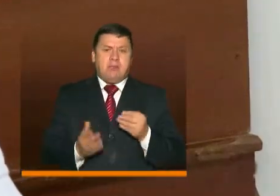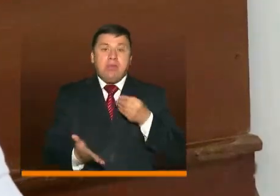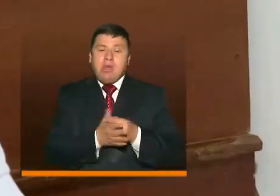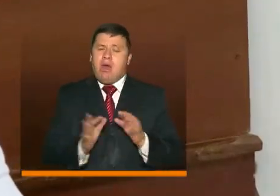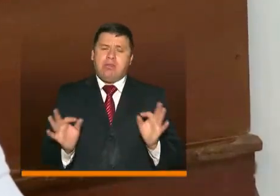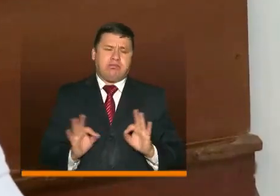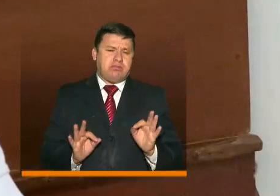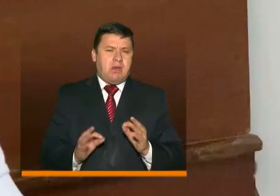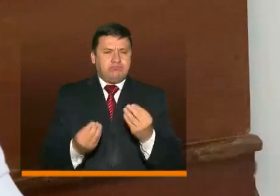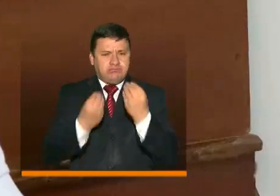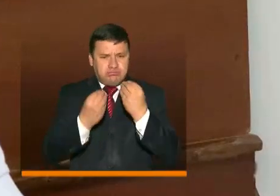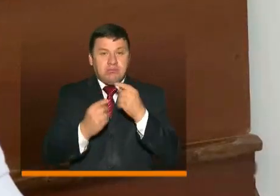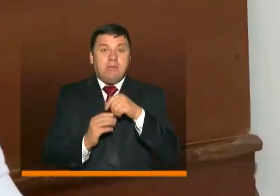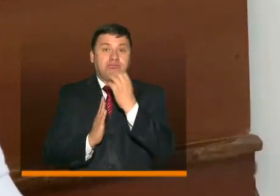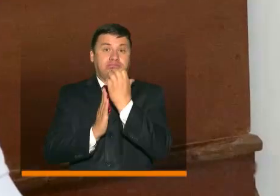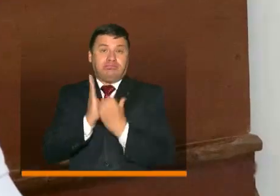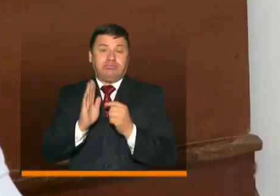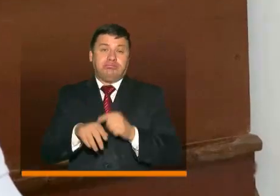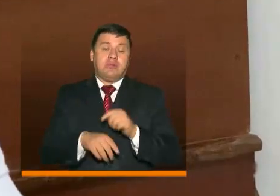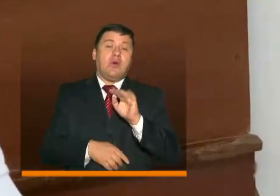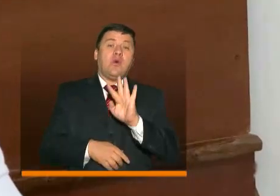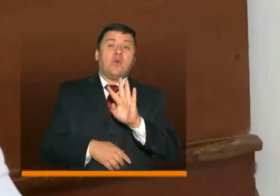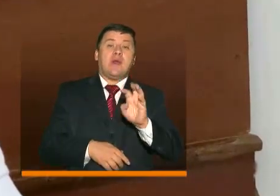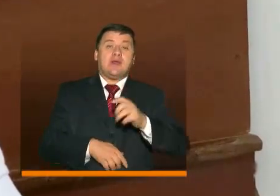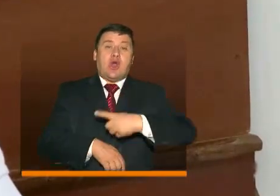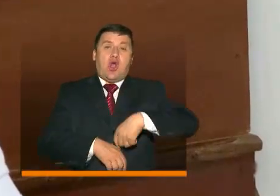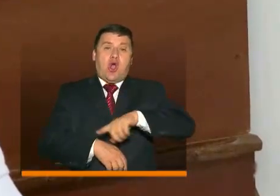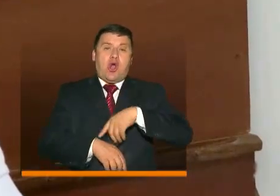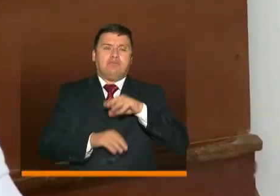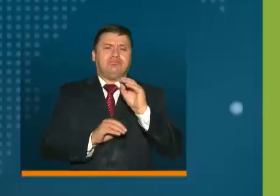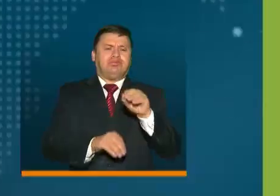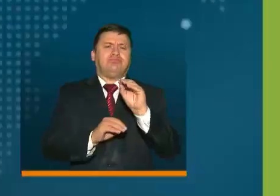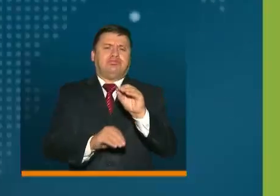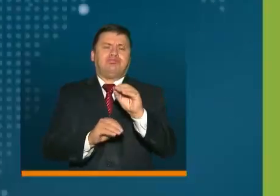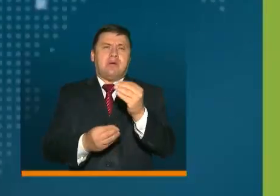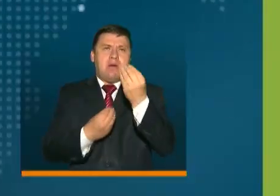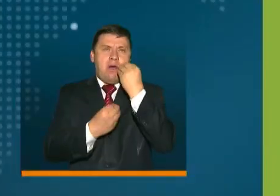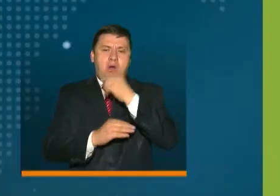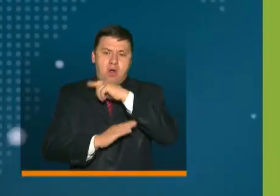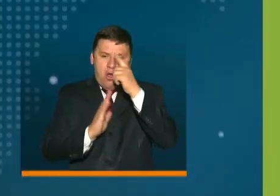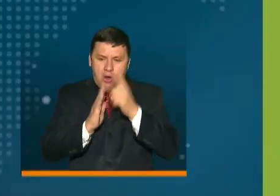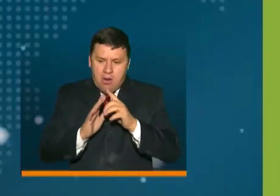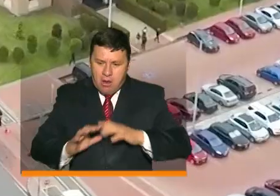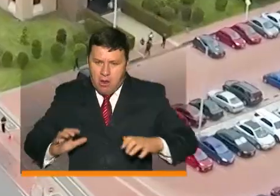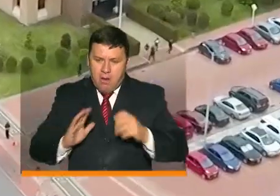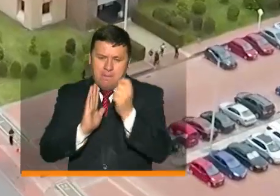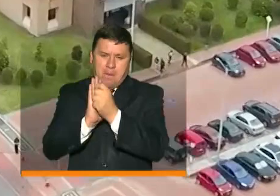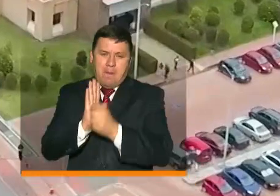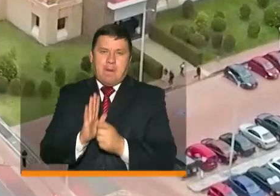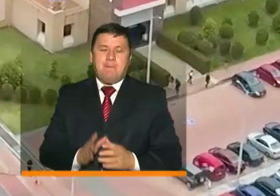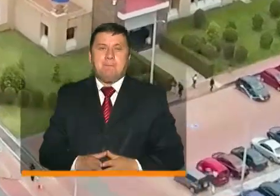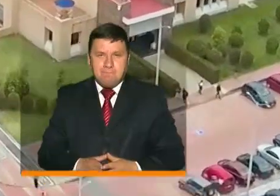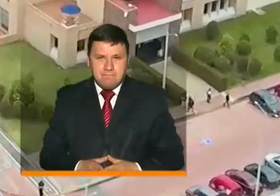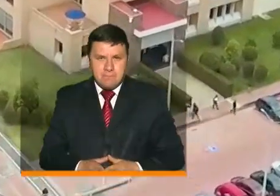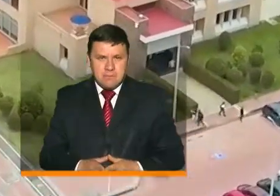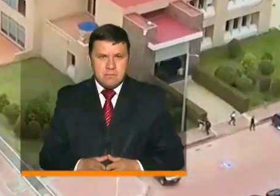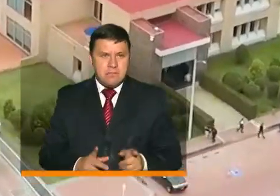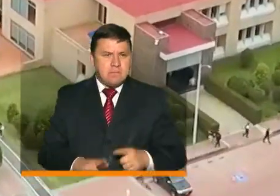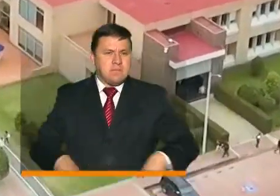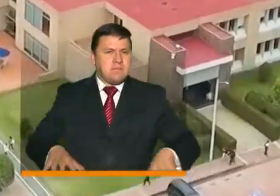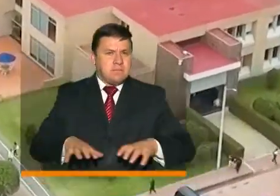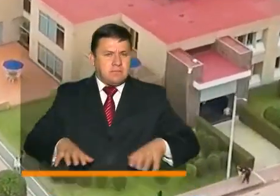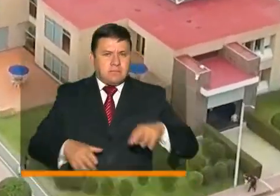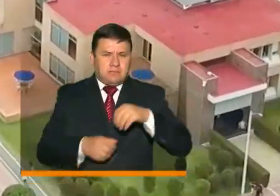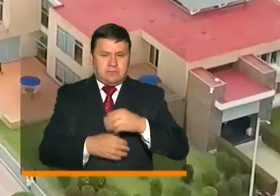costo y con certificación de 48 horas de formación para quienes completen las actividades. Las principales